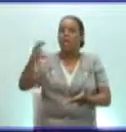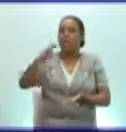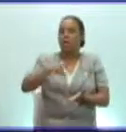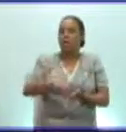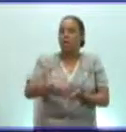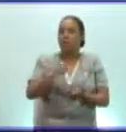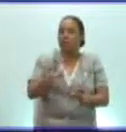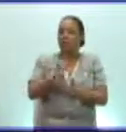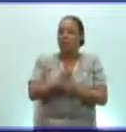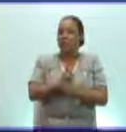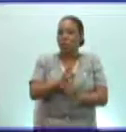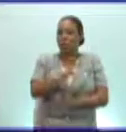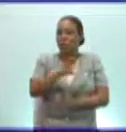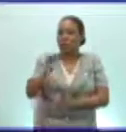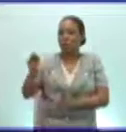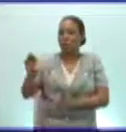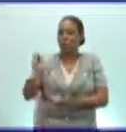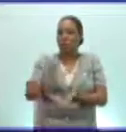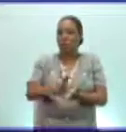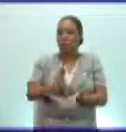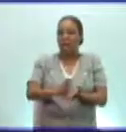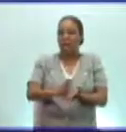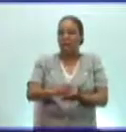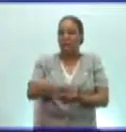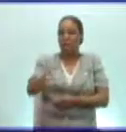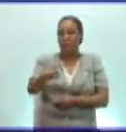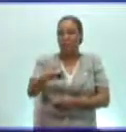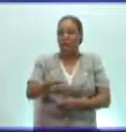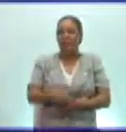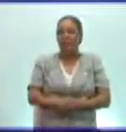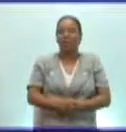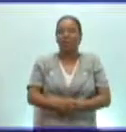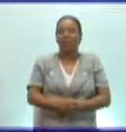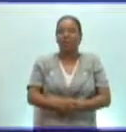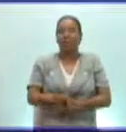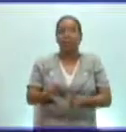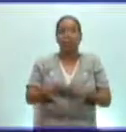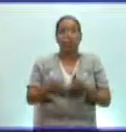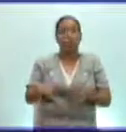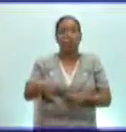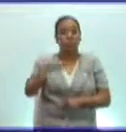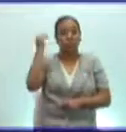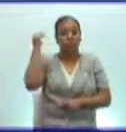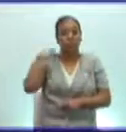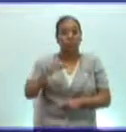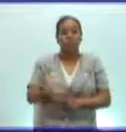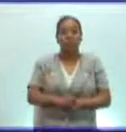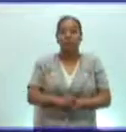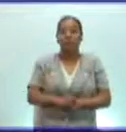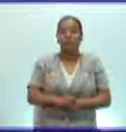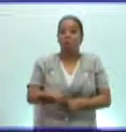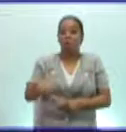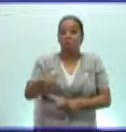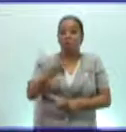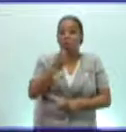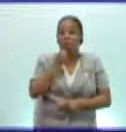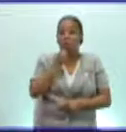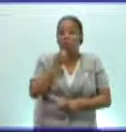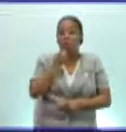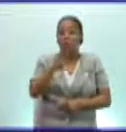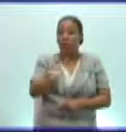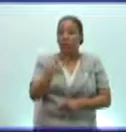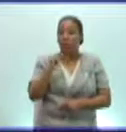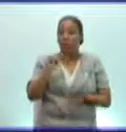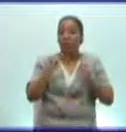este en el libro de texto. Porque ustedes saben que ustedes pueden tomar las informaciones